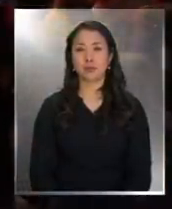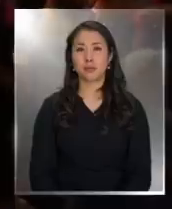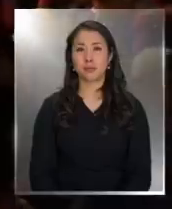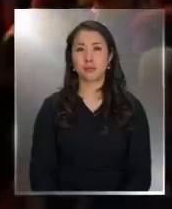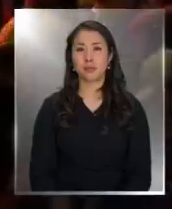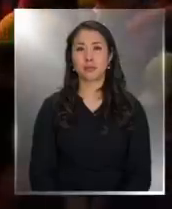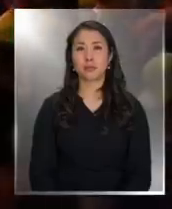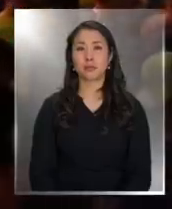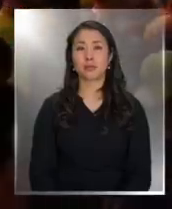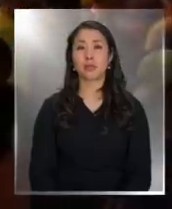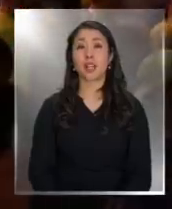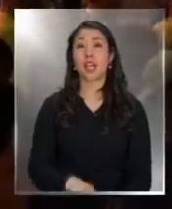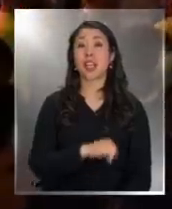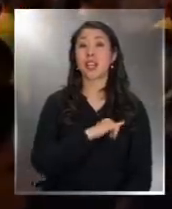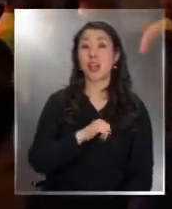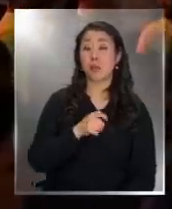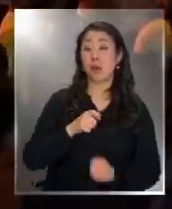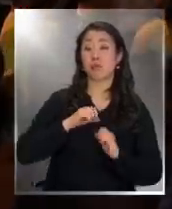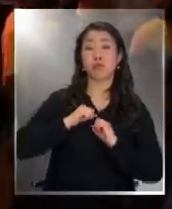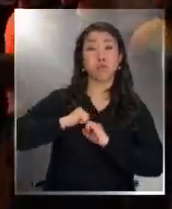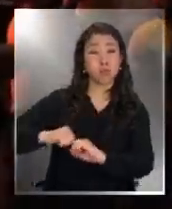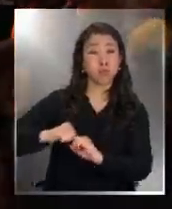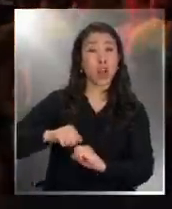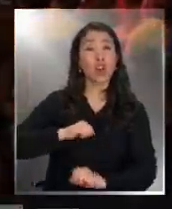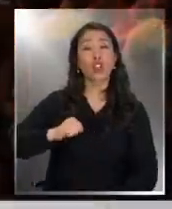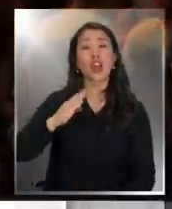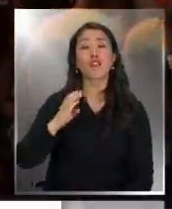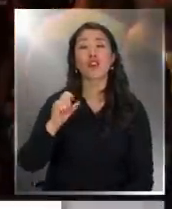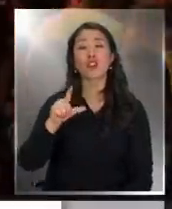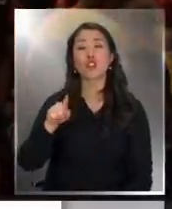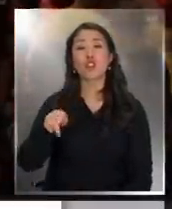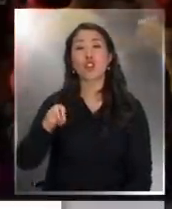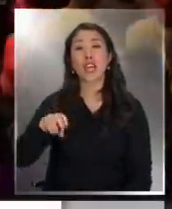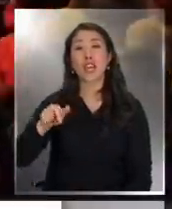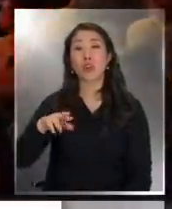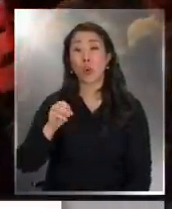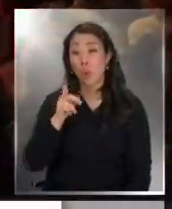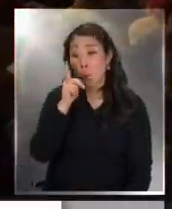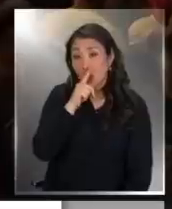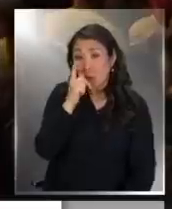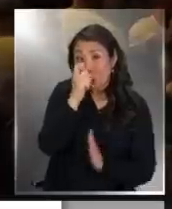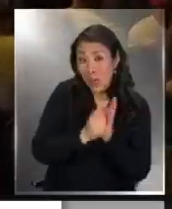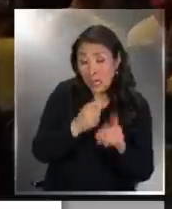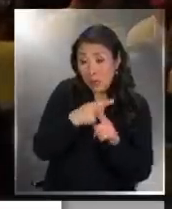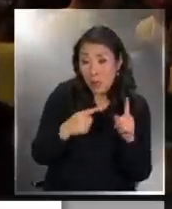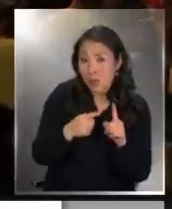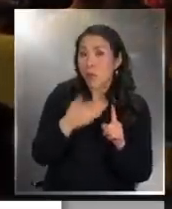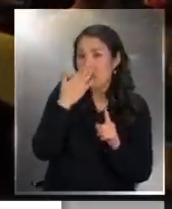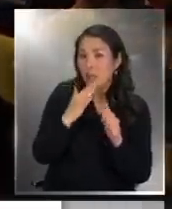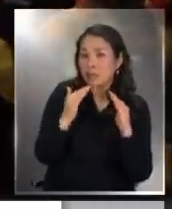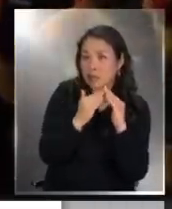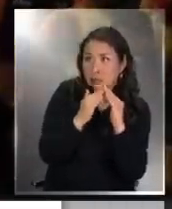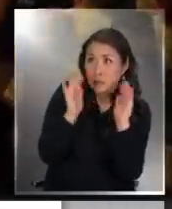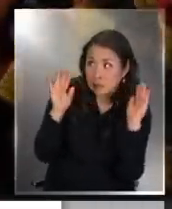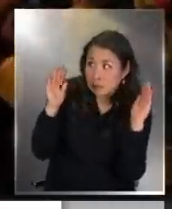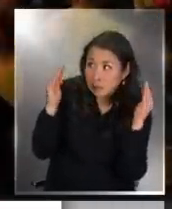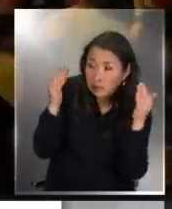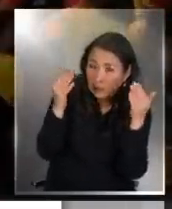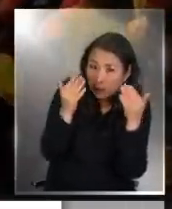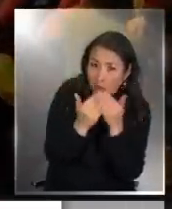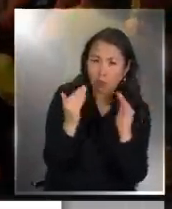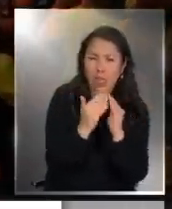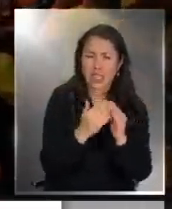Bueno, después del atentado que sufrió Jair Bolsonaro, ha pasado el último mes y medio básicamente encerrado en lo que ella es su búnker